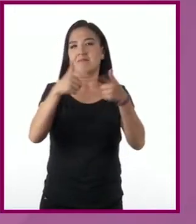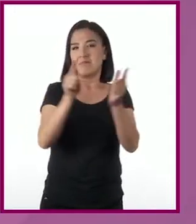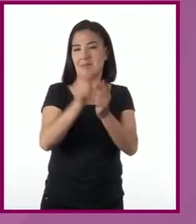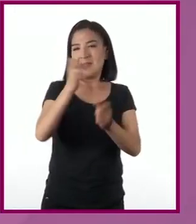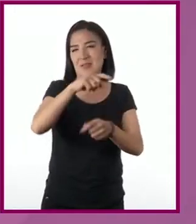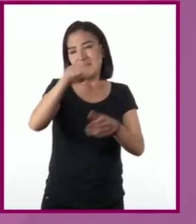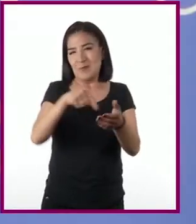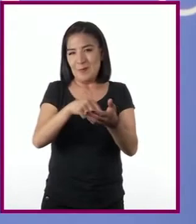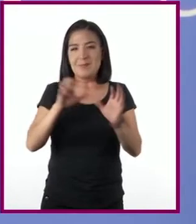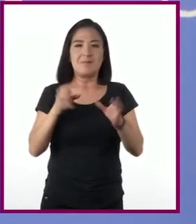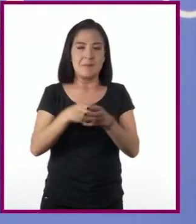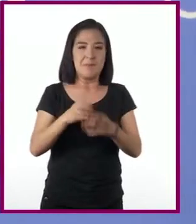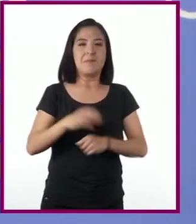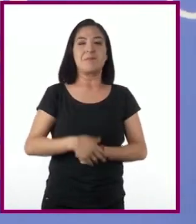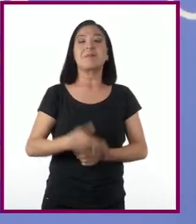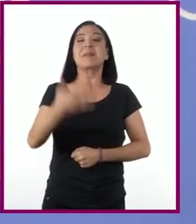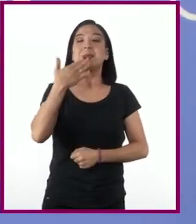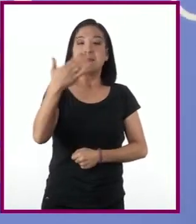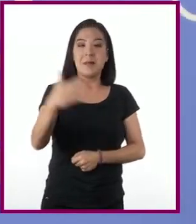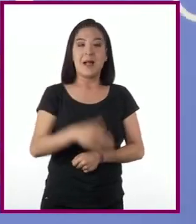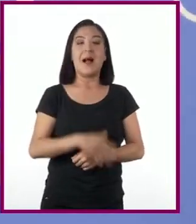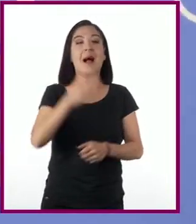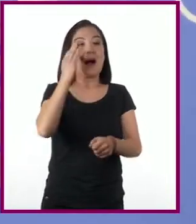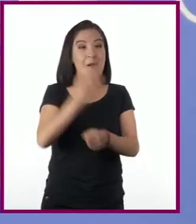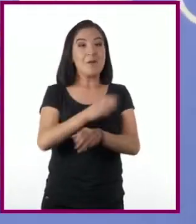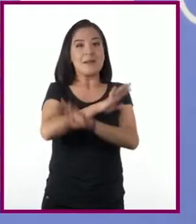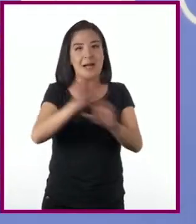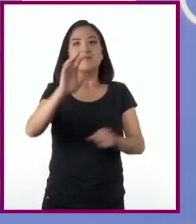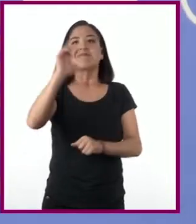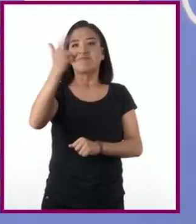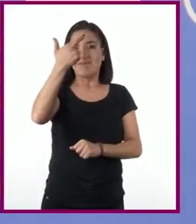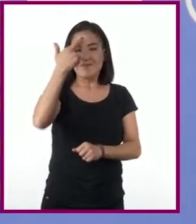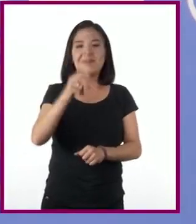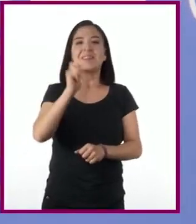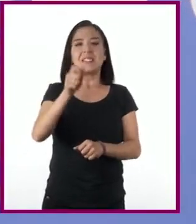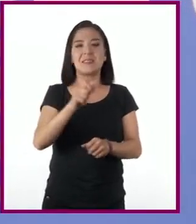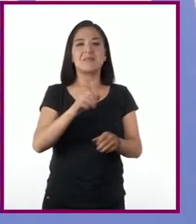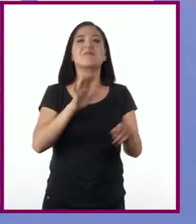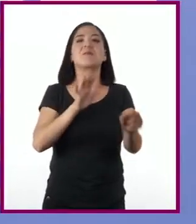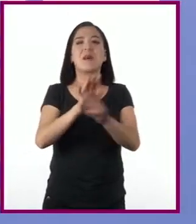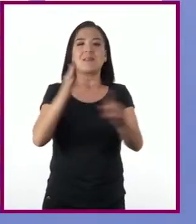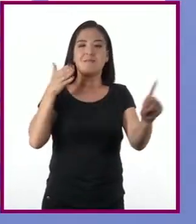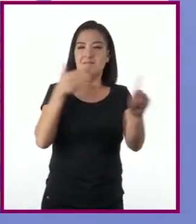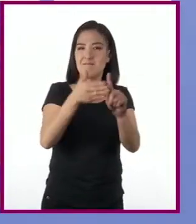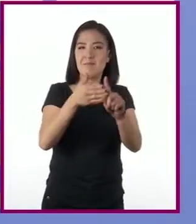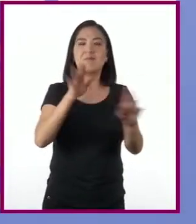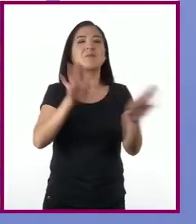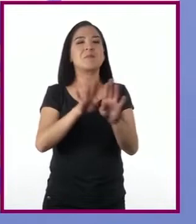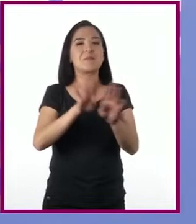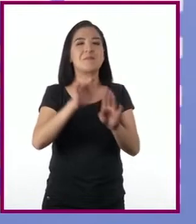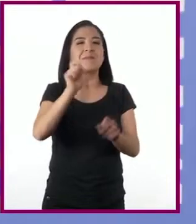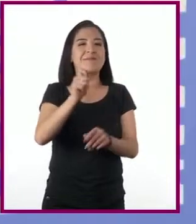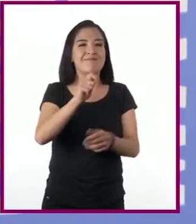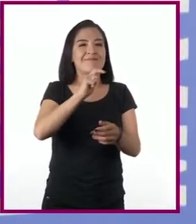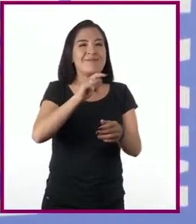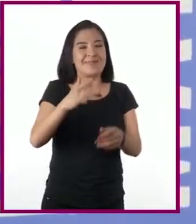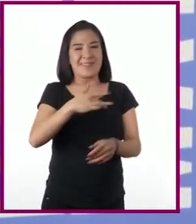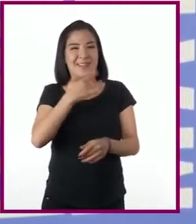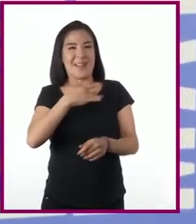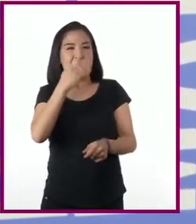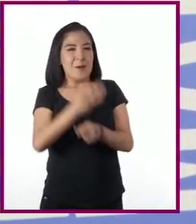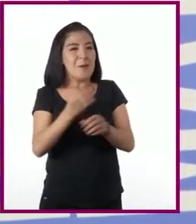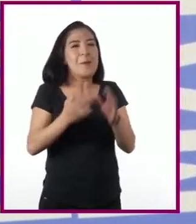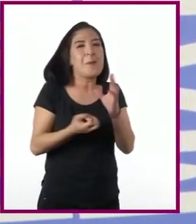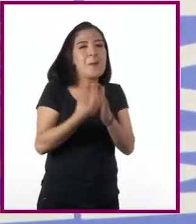comunidad. Muy bien, ahora que ya recordamos y tenemos aquellos contenidos más frescos en la cabeza, vamos a ver